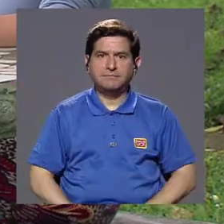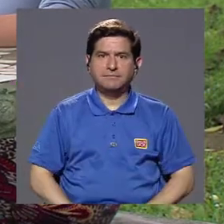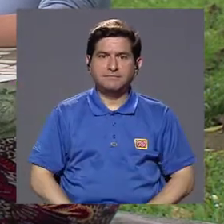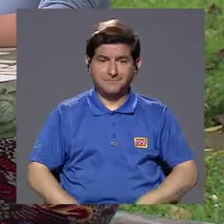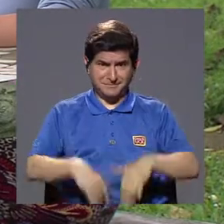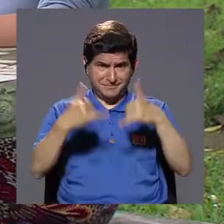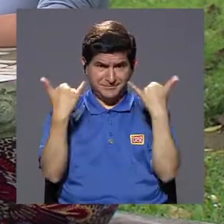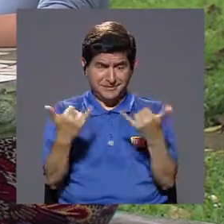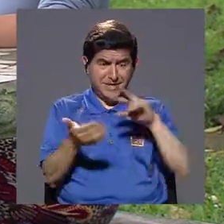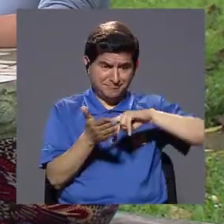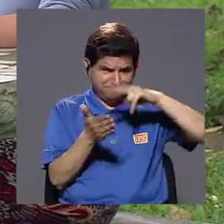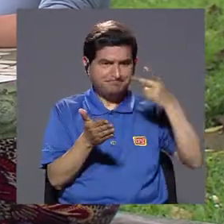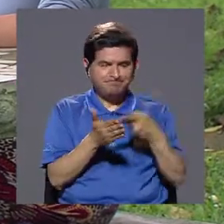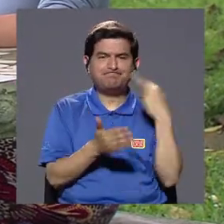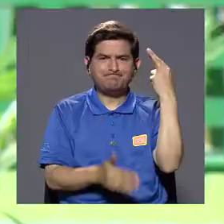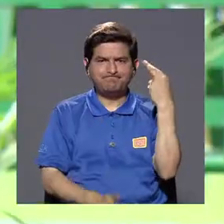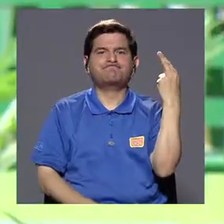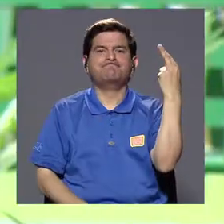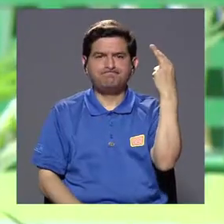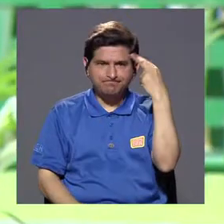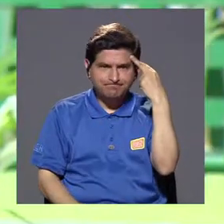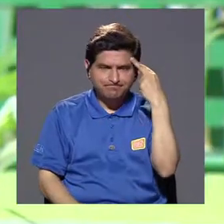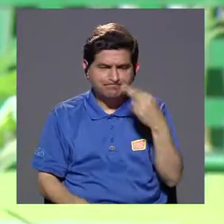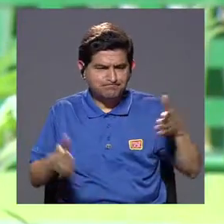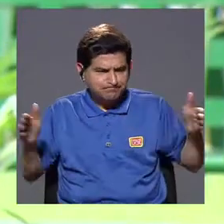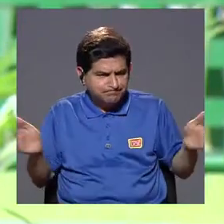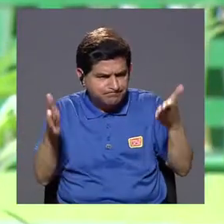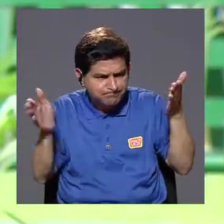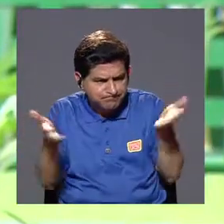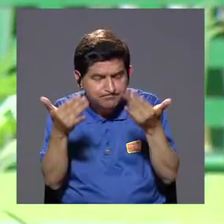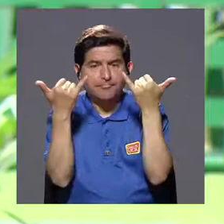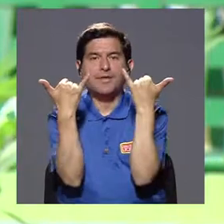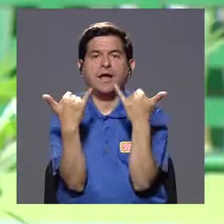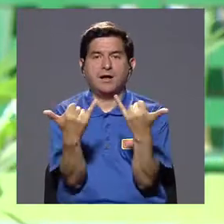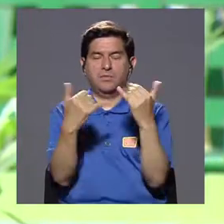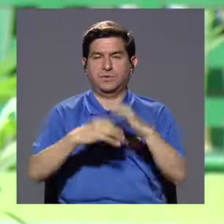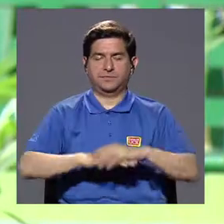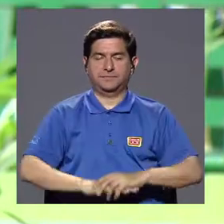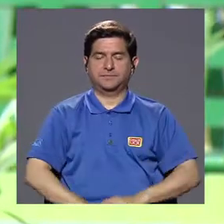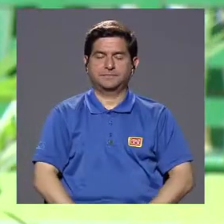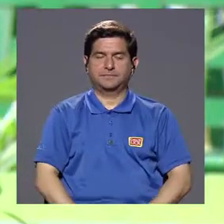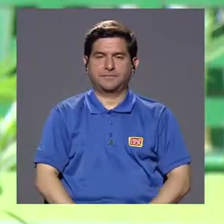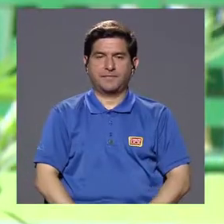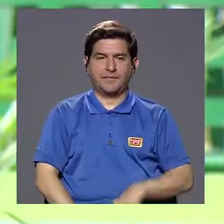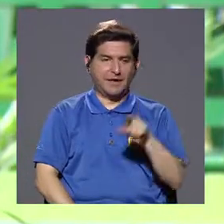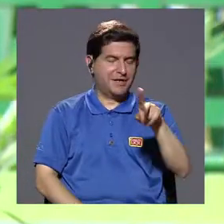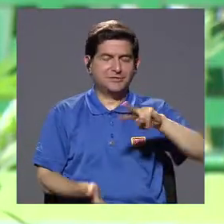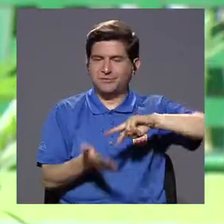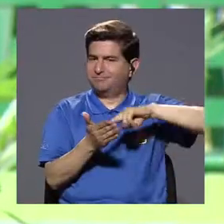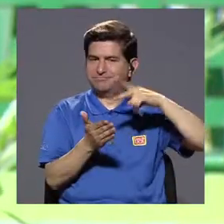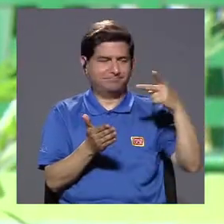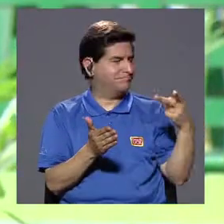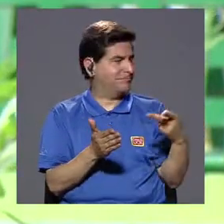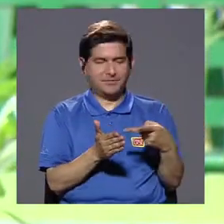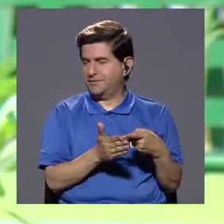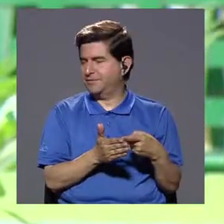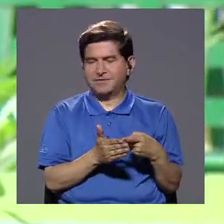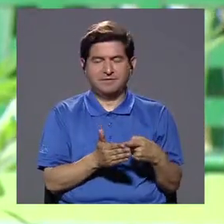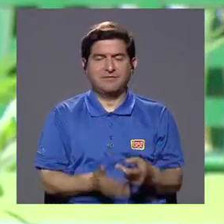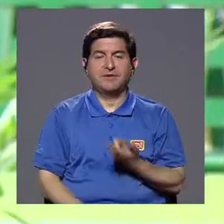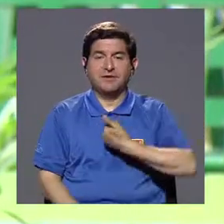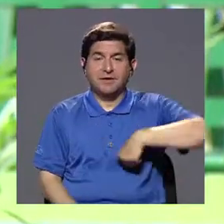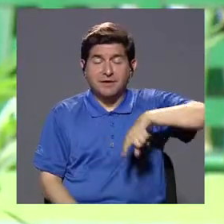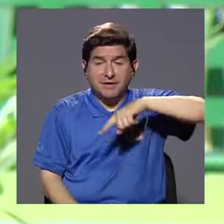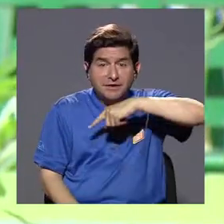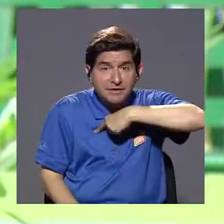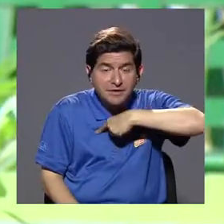un motivo para impulsarlos ahora eso no quita el que podamos sentir la